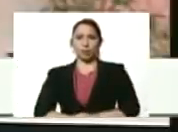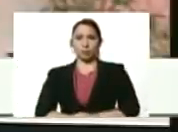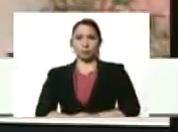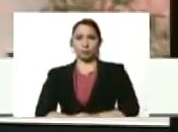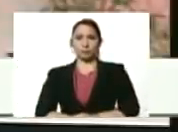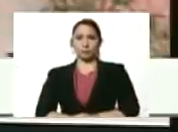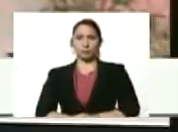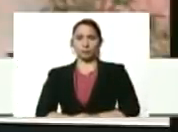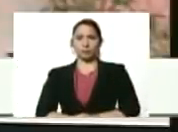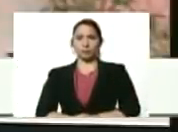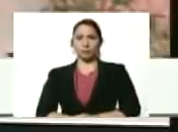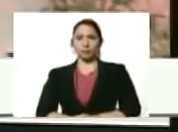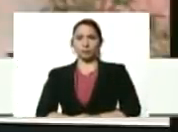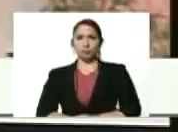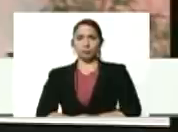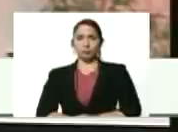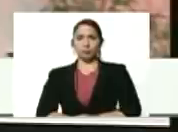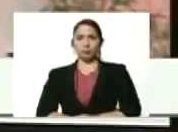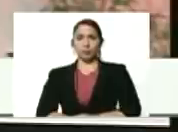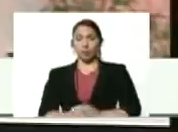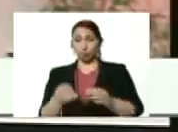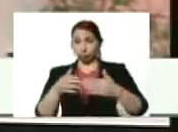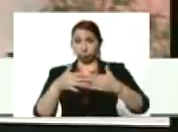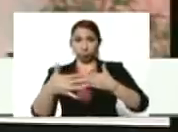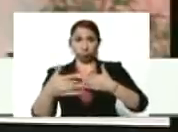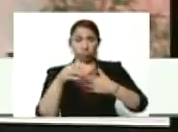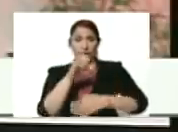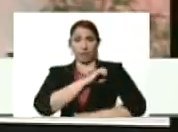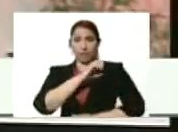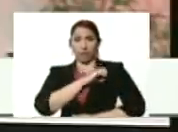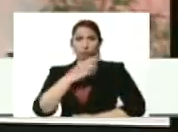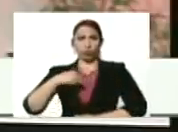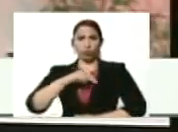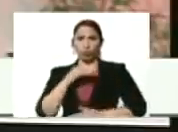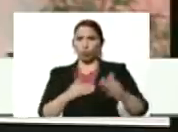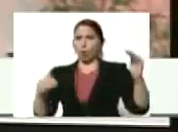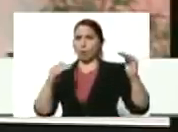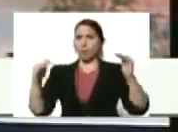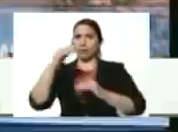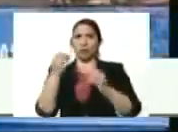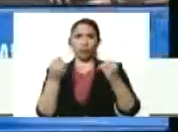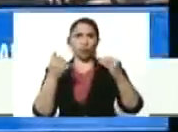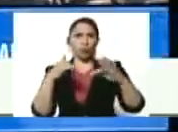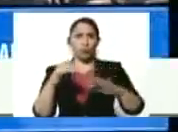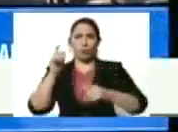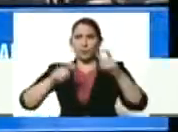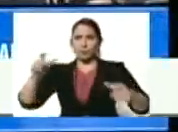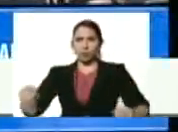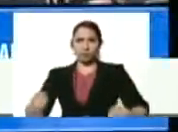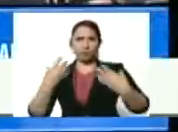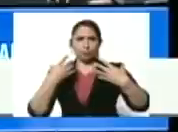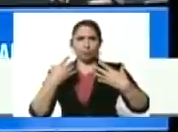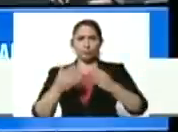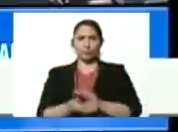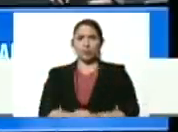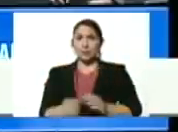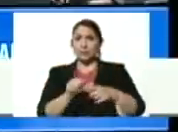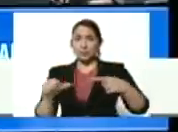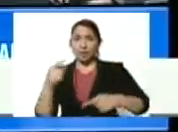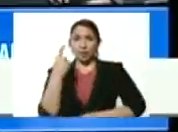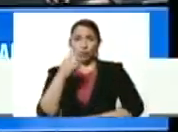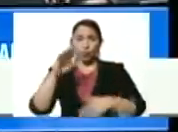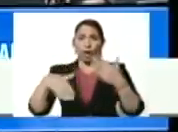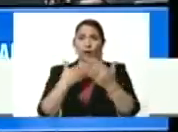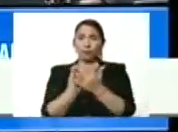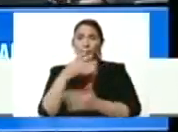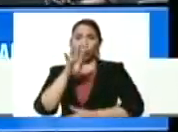21. Durante el mes de enero hemos venido aumentando semanalmente el número de casos nuevos, desde la semana 1 a la